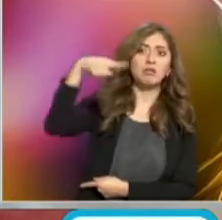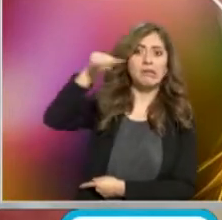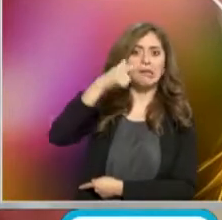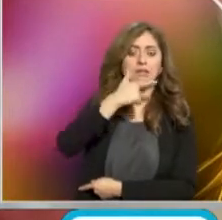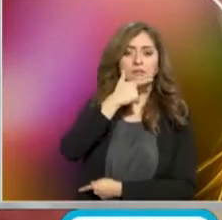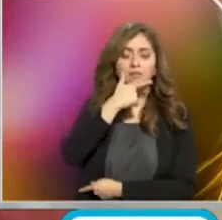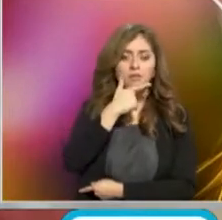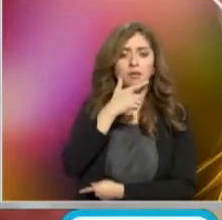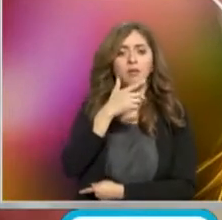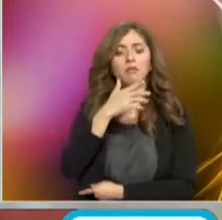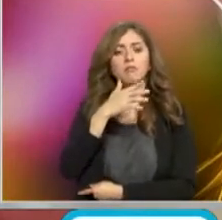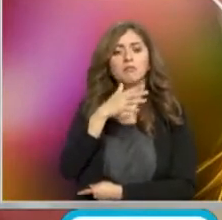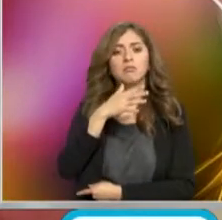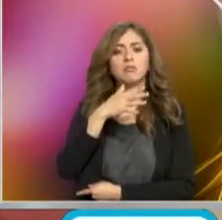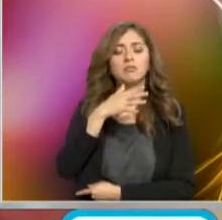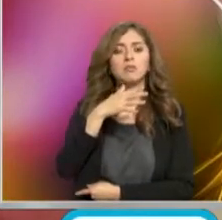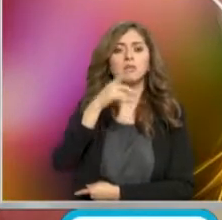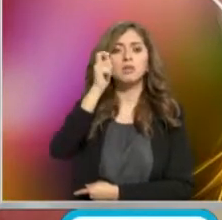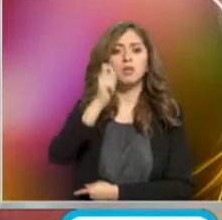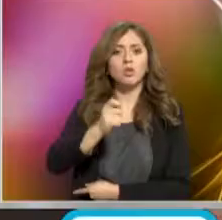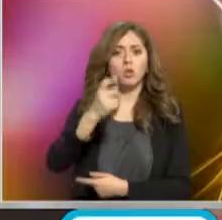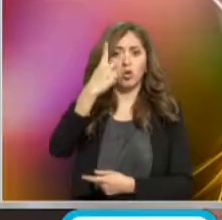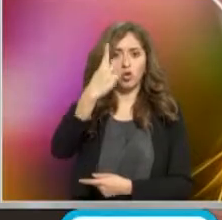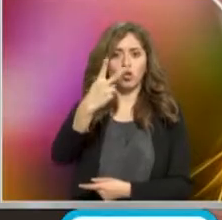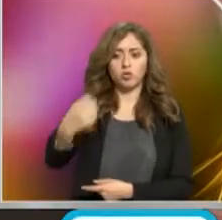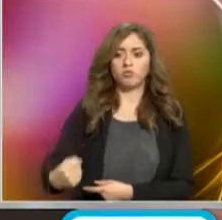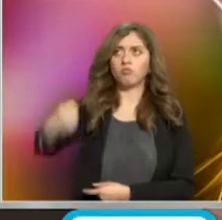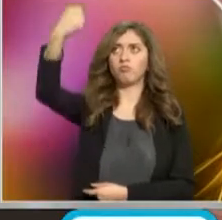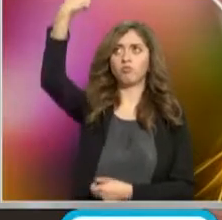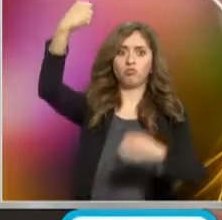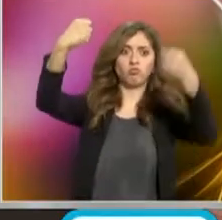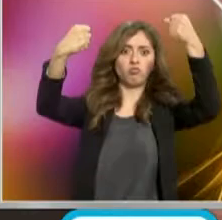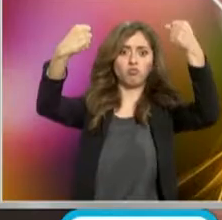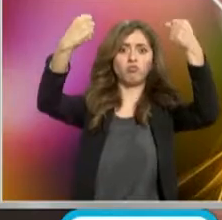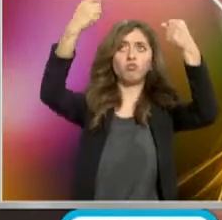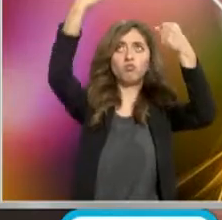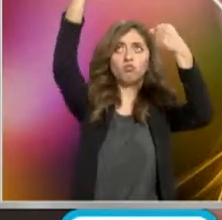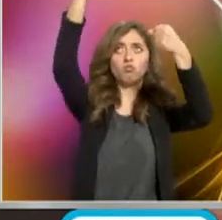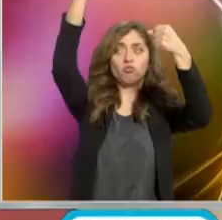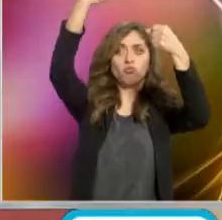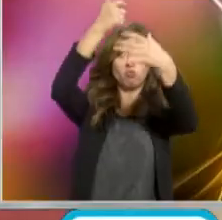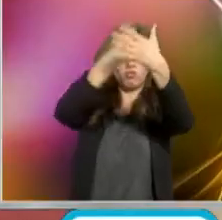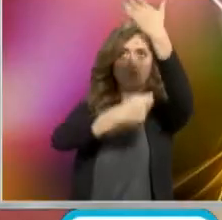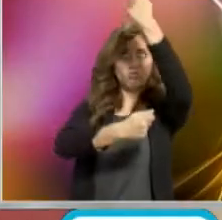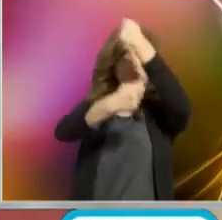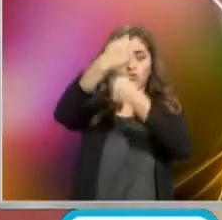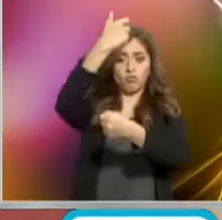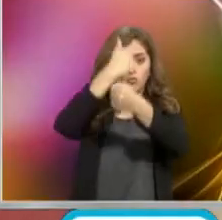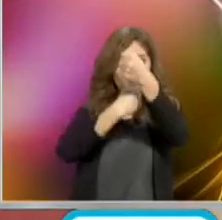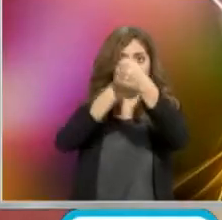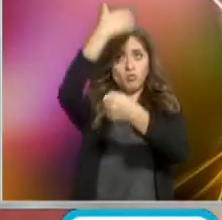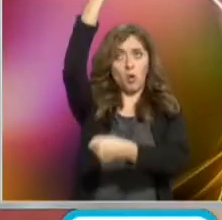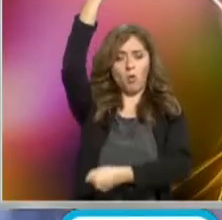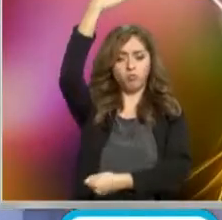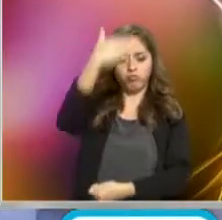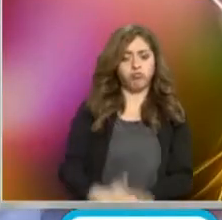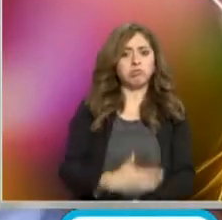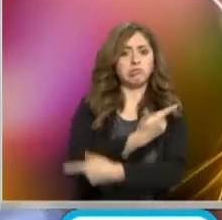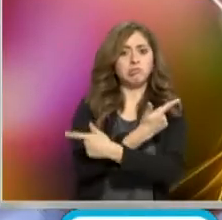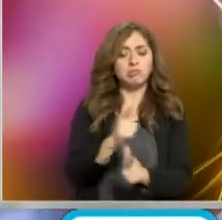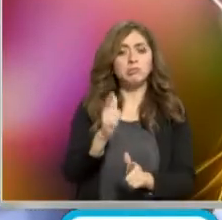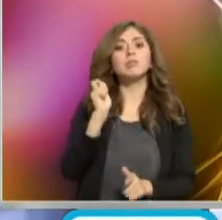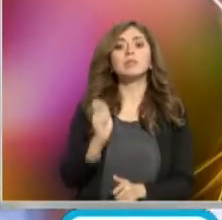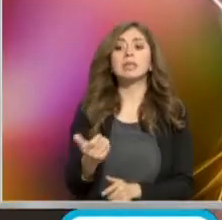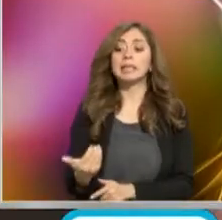simplemente 1200, dos postes con un hacha que dejaban caer de una soga y como cayera. El antecedente de